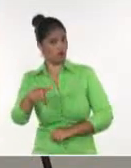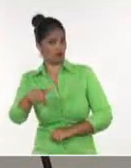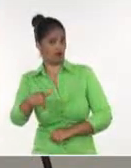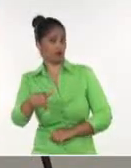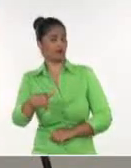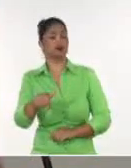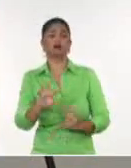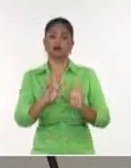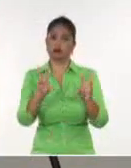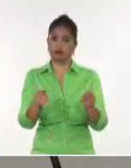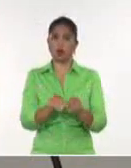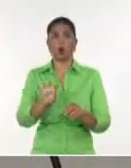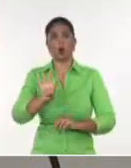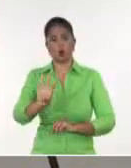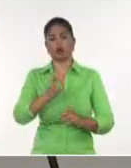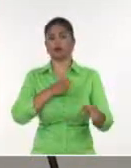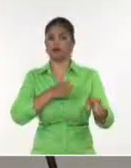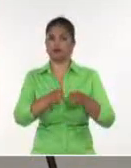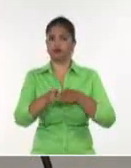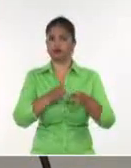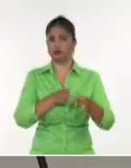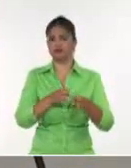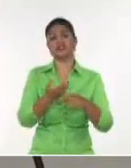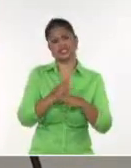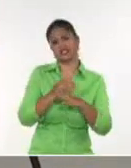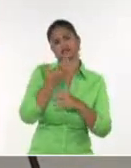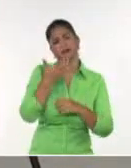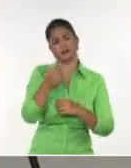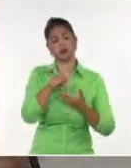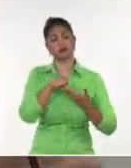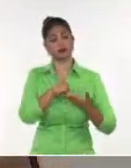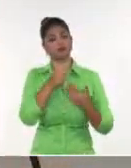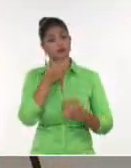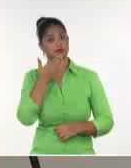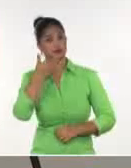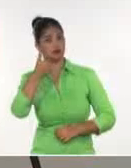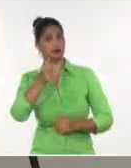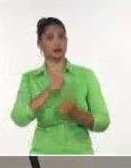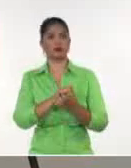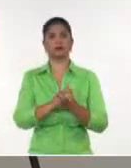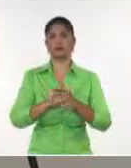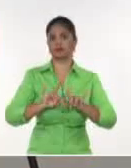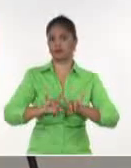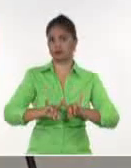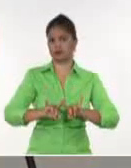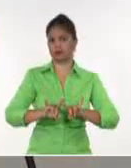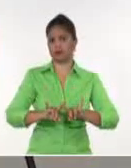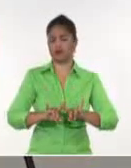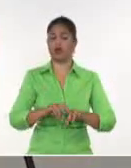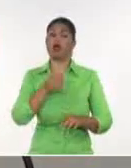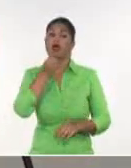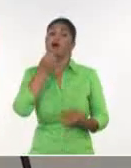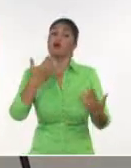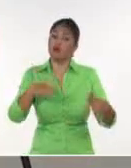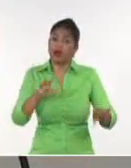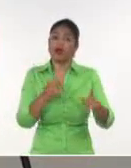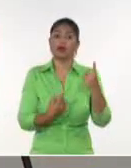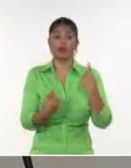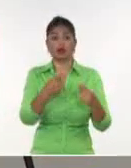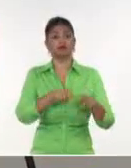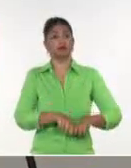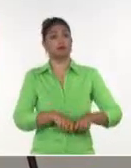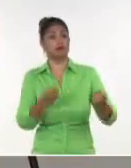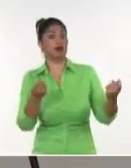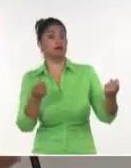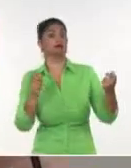incorporen cuatro eso Por supuesto puede incrementar la capacidad de generación siempre decimos de mantenerse las condiciones porque siempre existe la posibil probabilidad de alguna